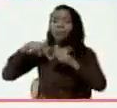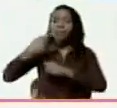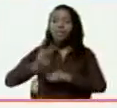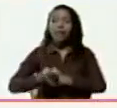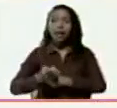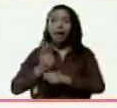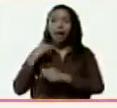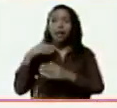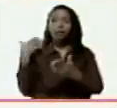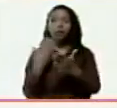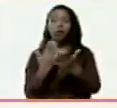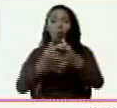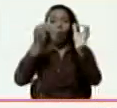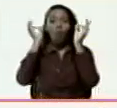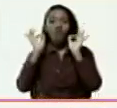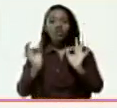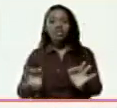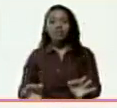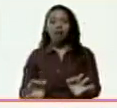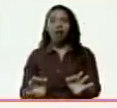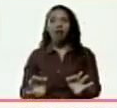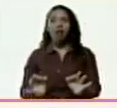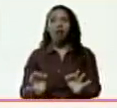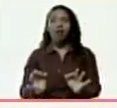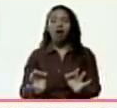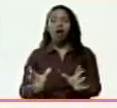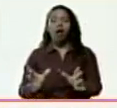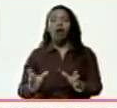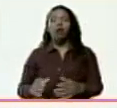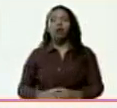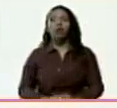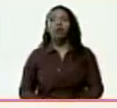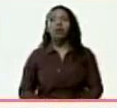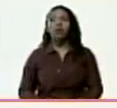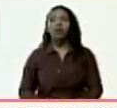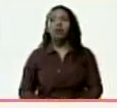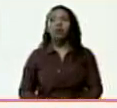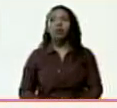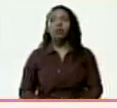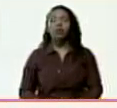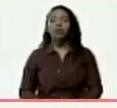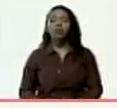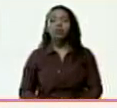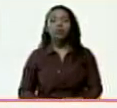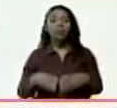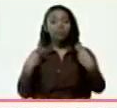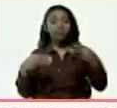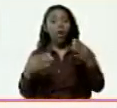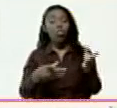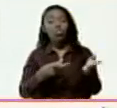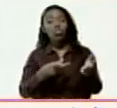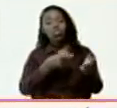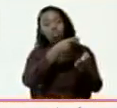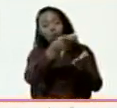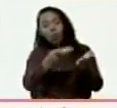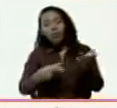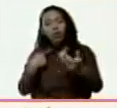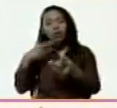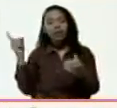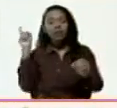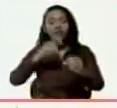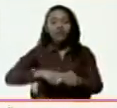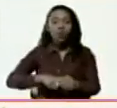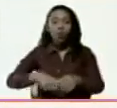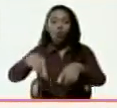la gaceta oficial un decreto que crea el registro único de información